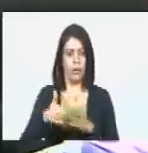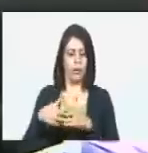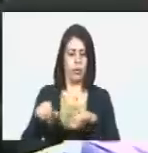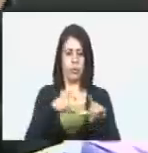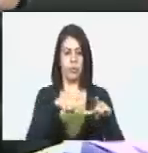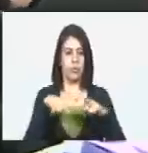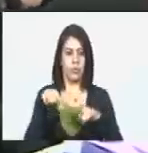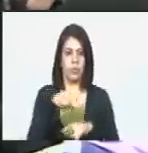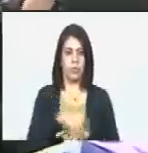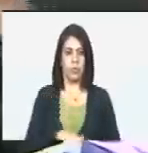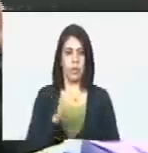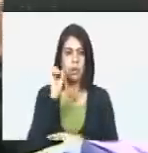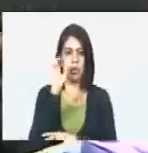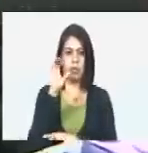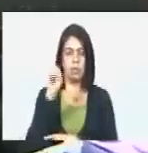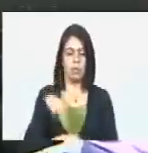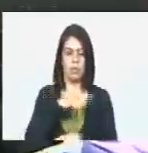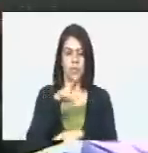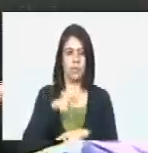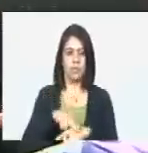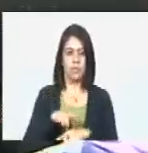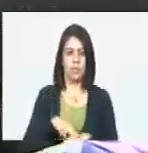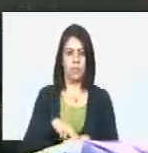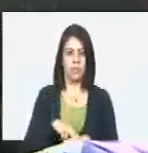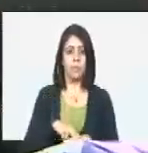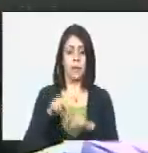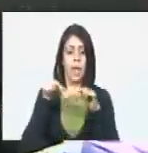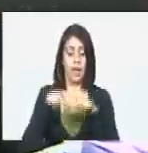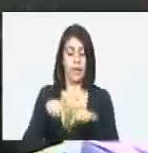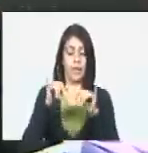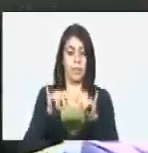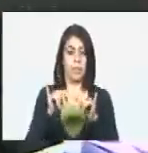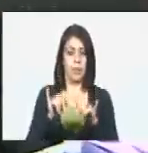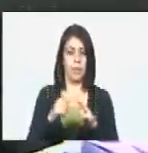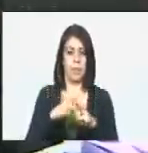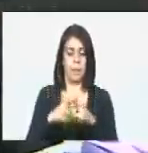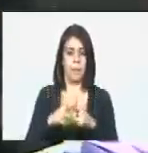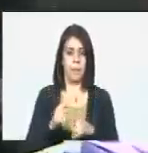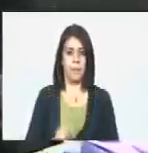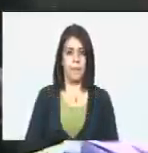la Asamblea Nacional, del Palacio Legislativo y